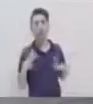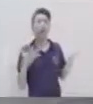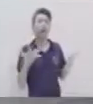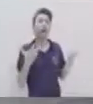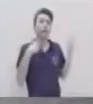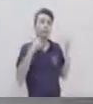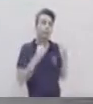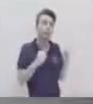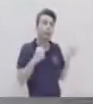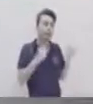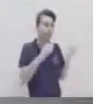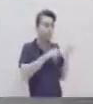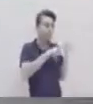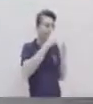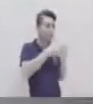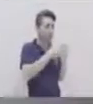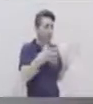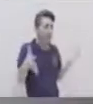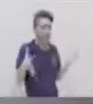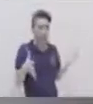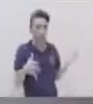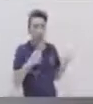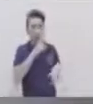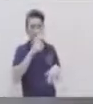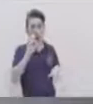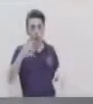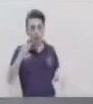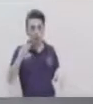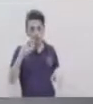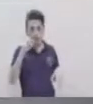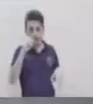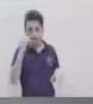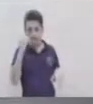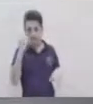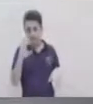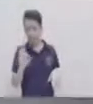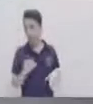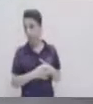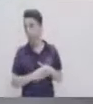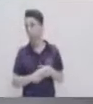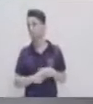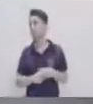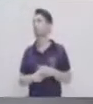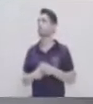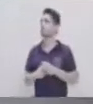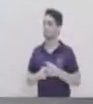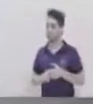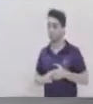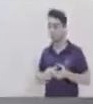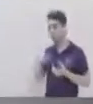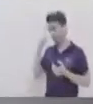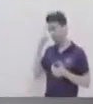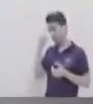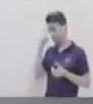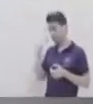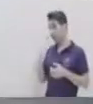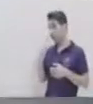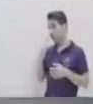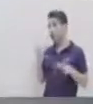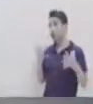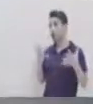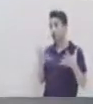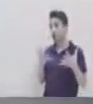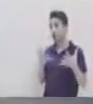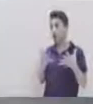desglosar esta actividad para poder planificar el trabajo cooperativo? El trabajo cooperativo realmente debería